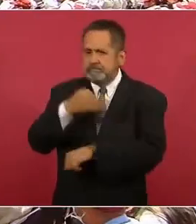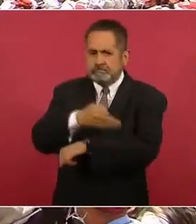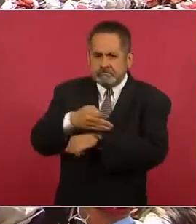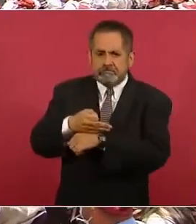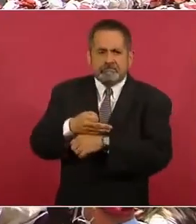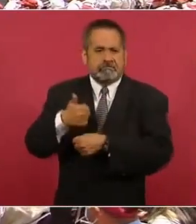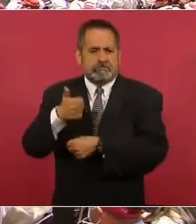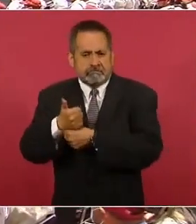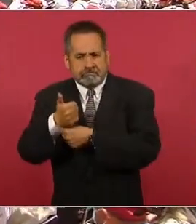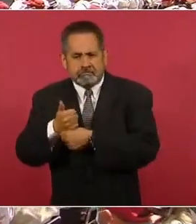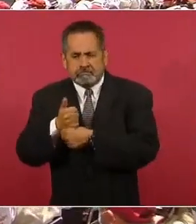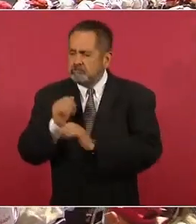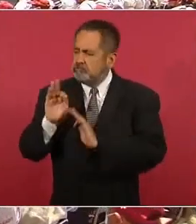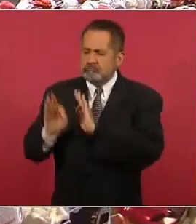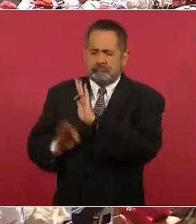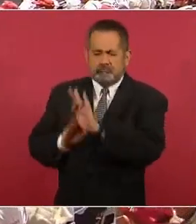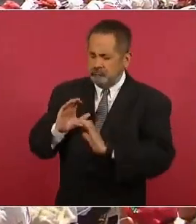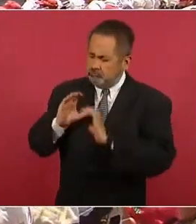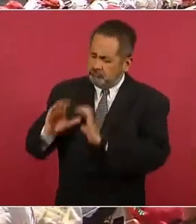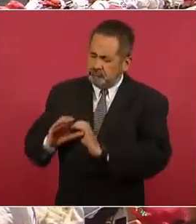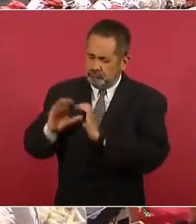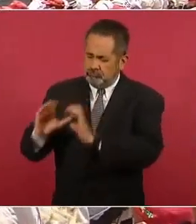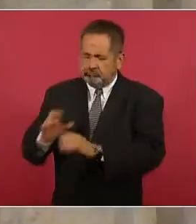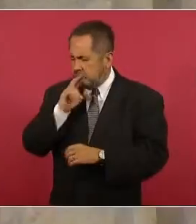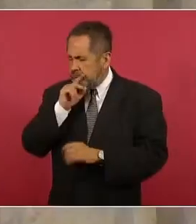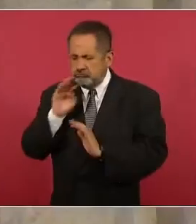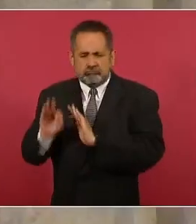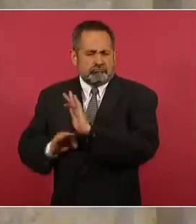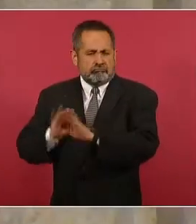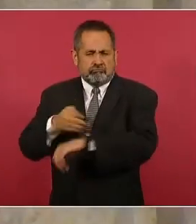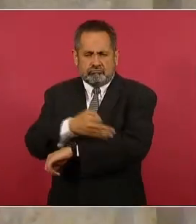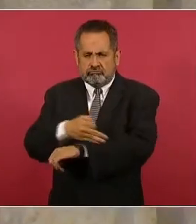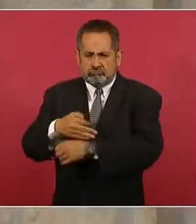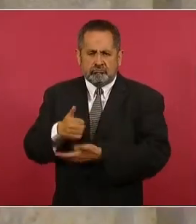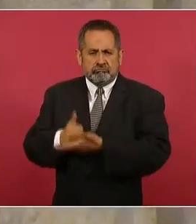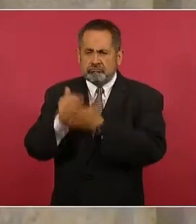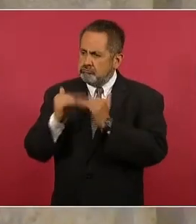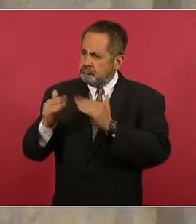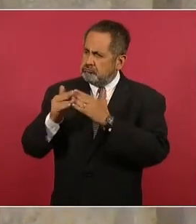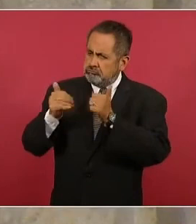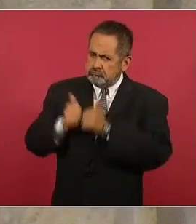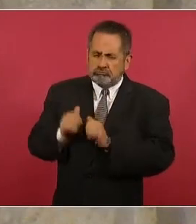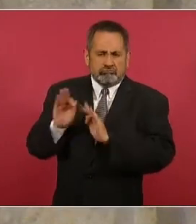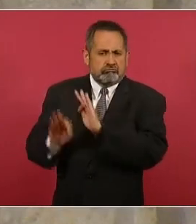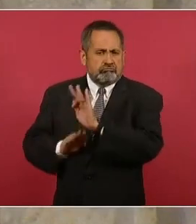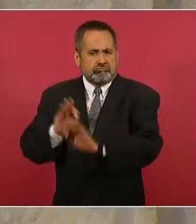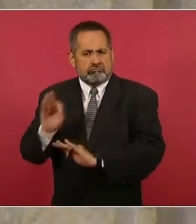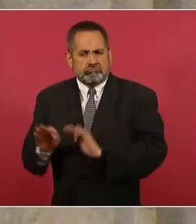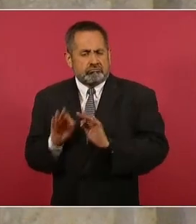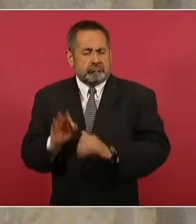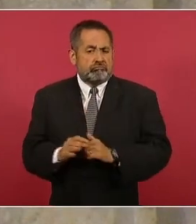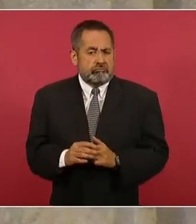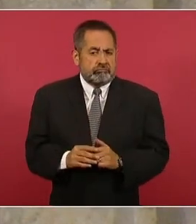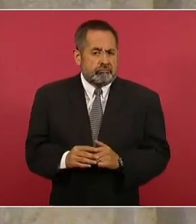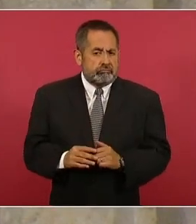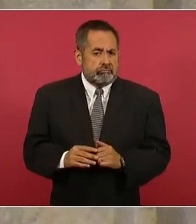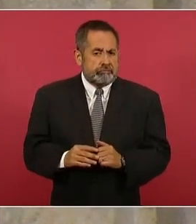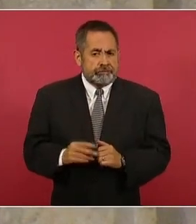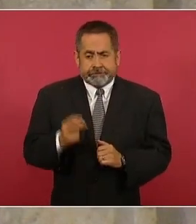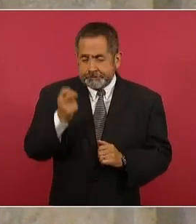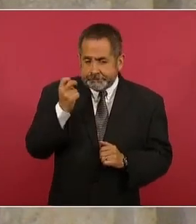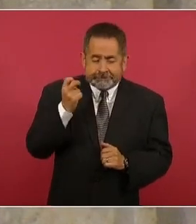nuestros abuelos, cuidándolos en nuestras casas. Eso